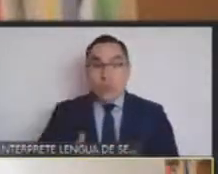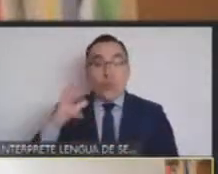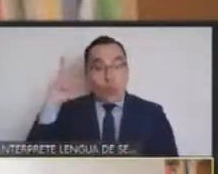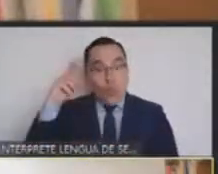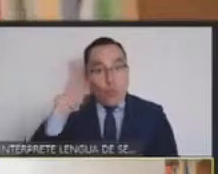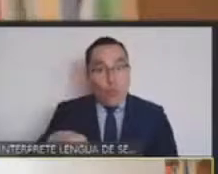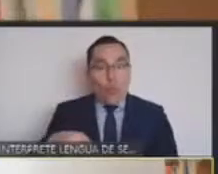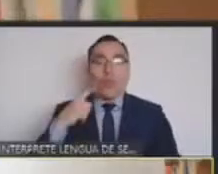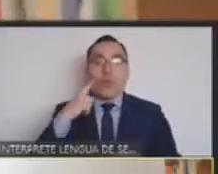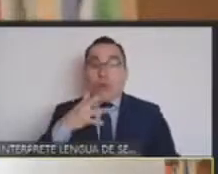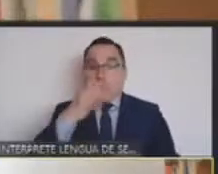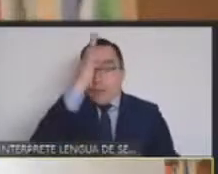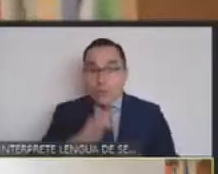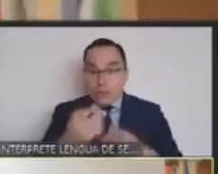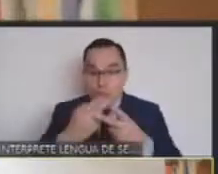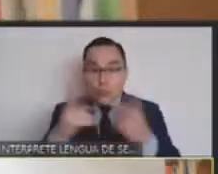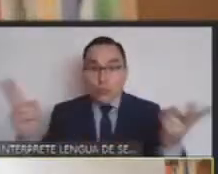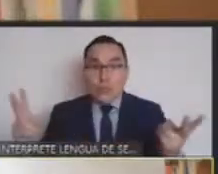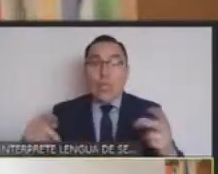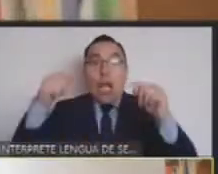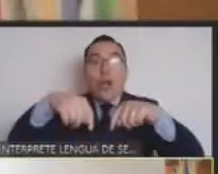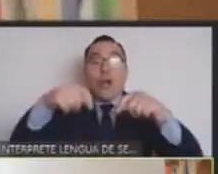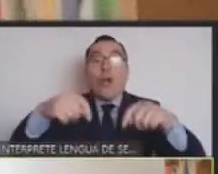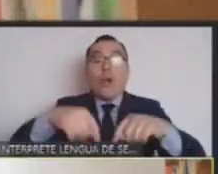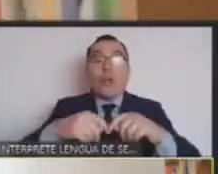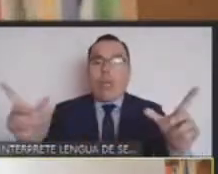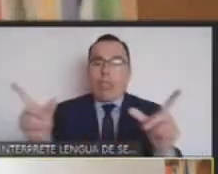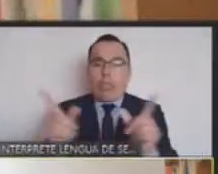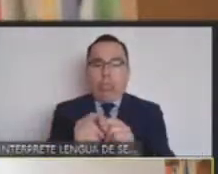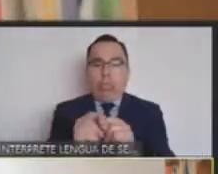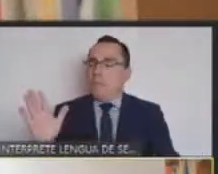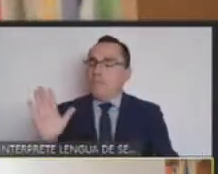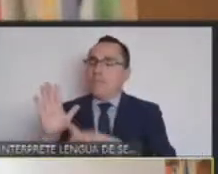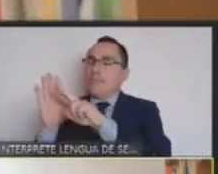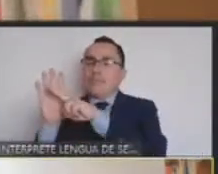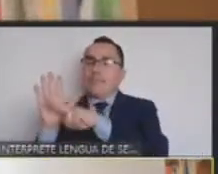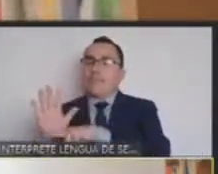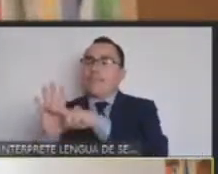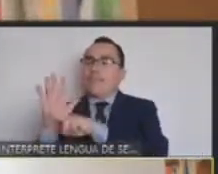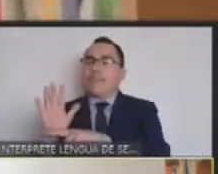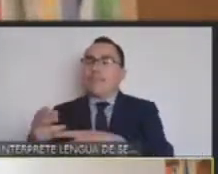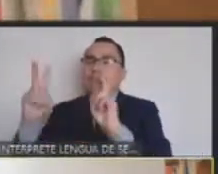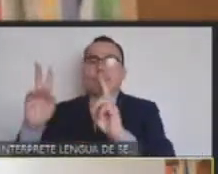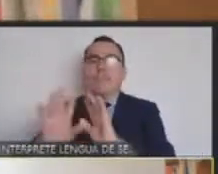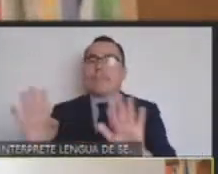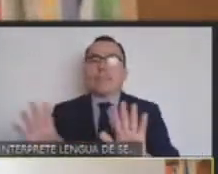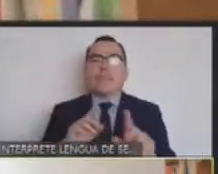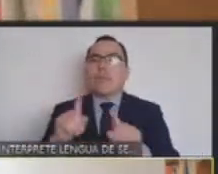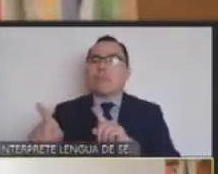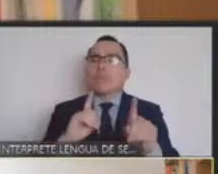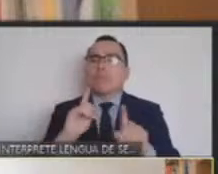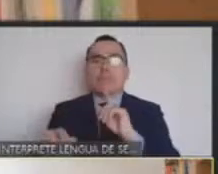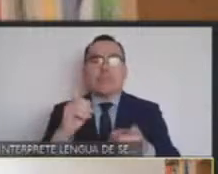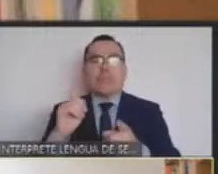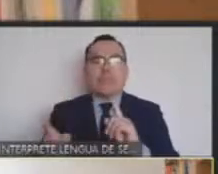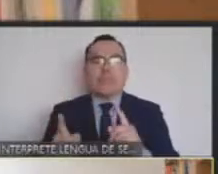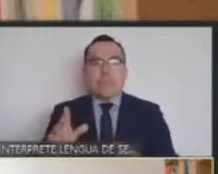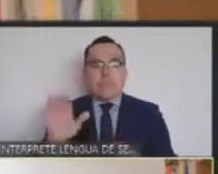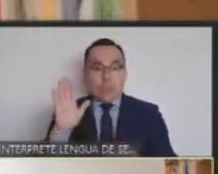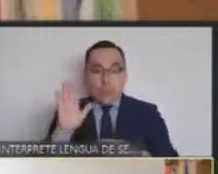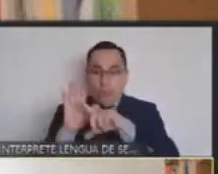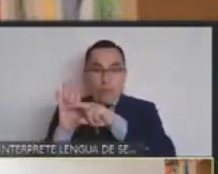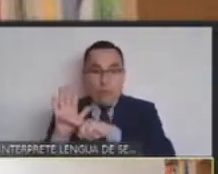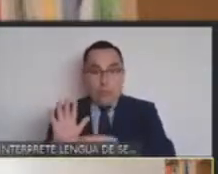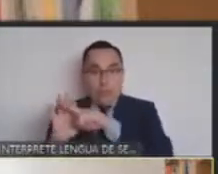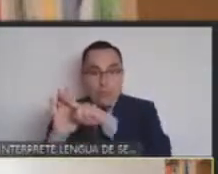función pública ahora ya no se reduce a aplicar el derecho y por lo tanto no está determinado únicamente por la norma jurídica y